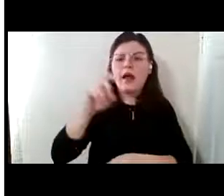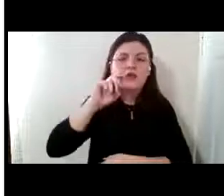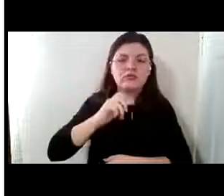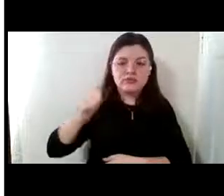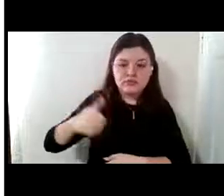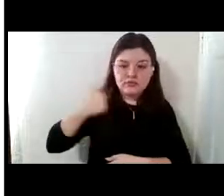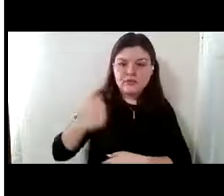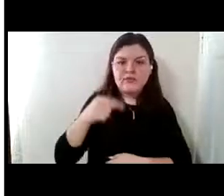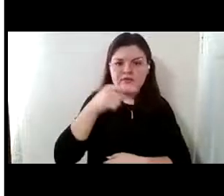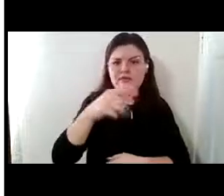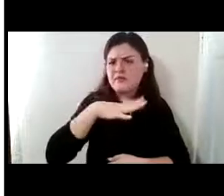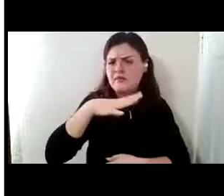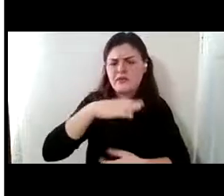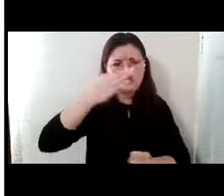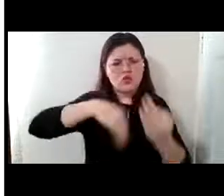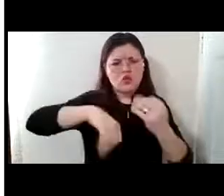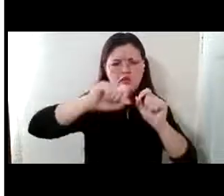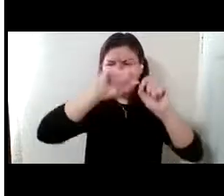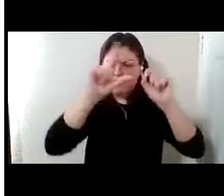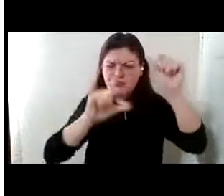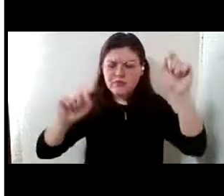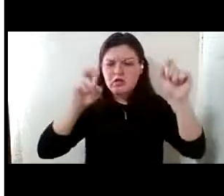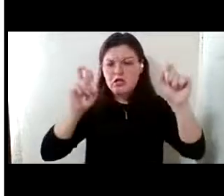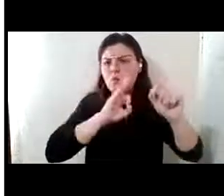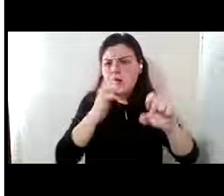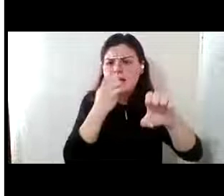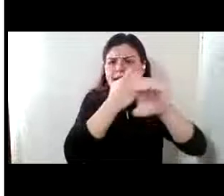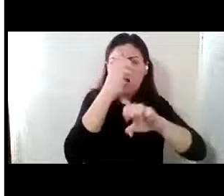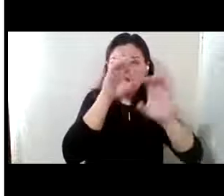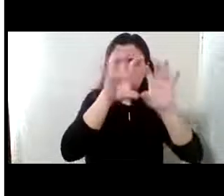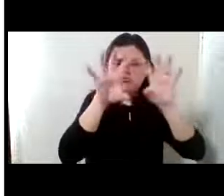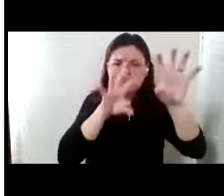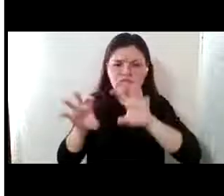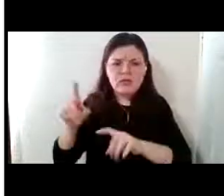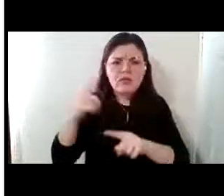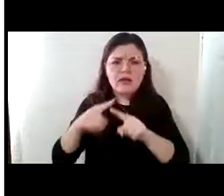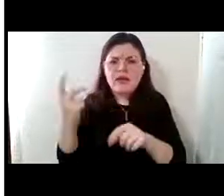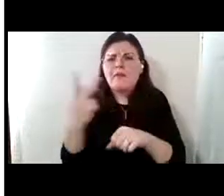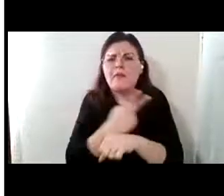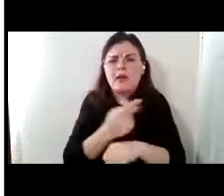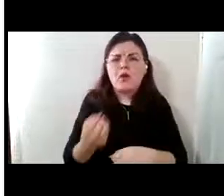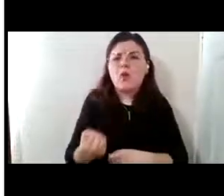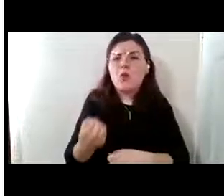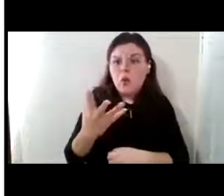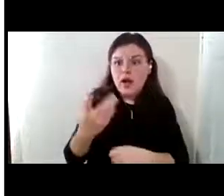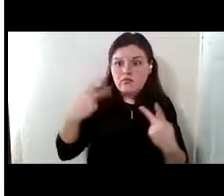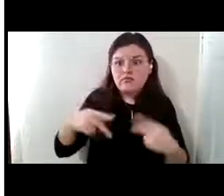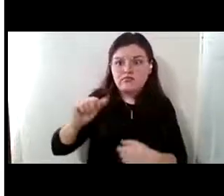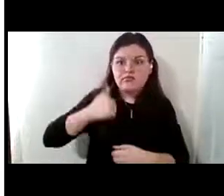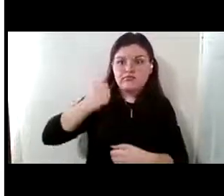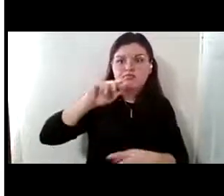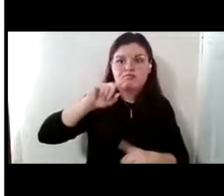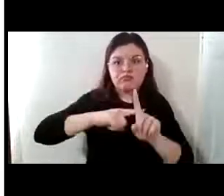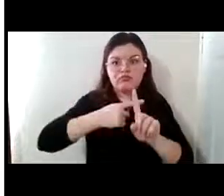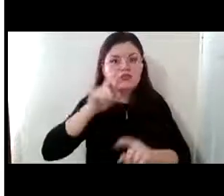y pueden ir de estado en estado para identificar pues qué es lo que está pasando, ¿sí? ¿Cuánto abuso sexual existe y de qué